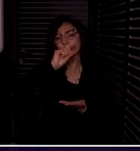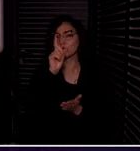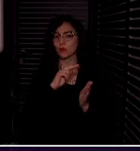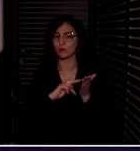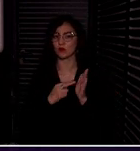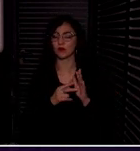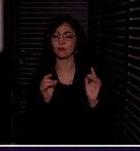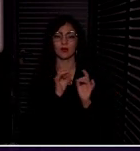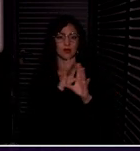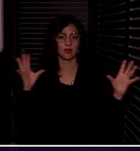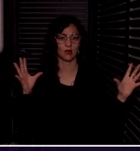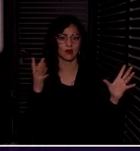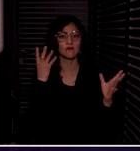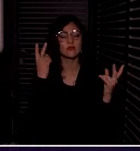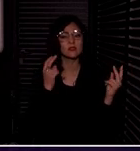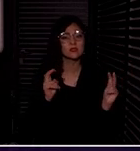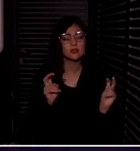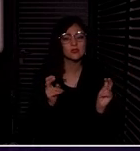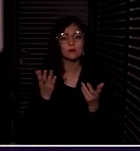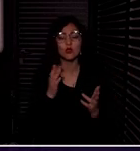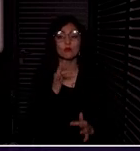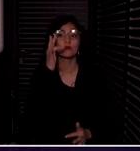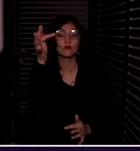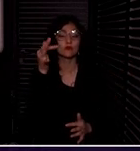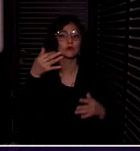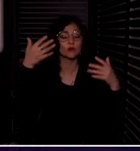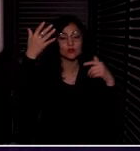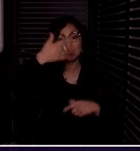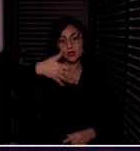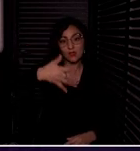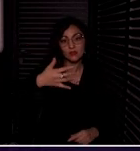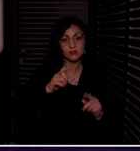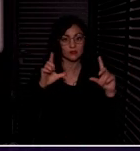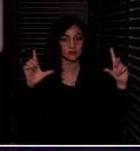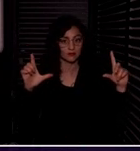es el gran kit de la cuestión del futuro de la televisión. La